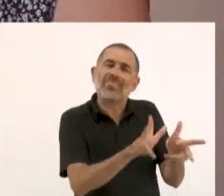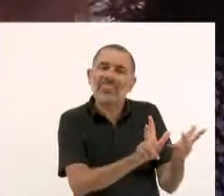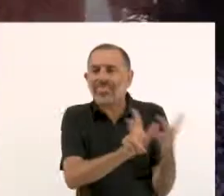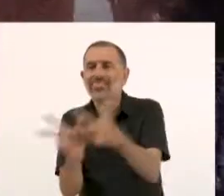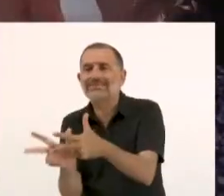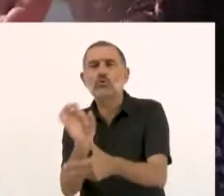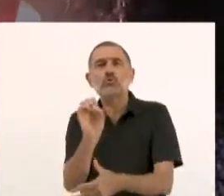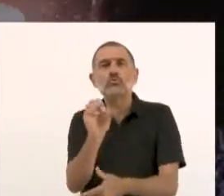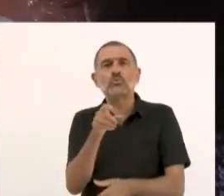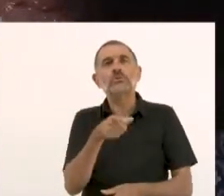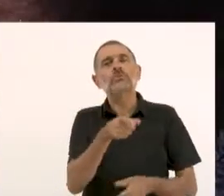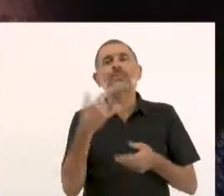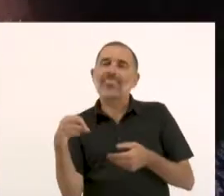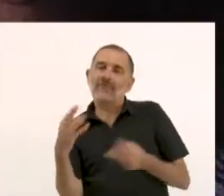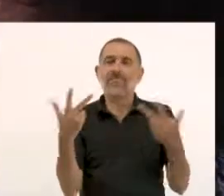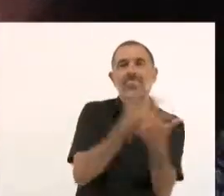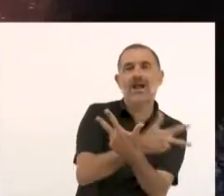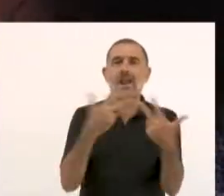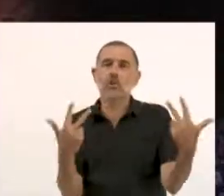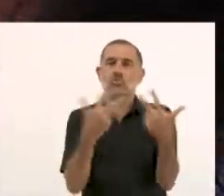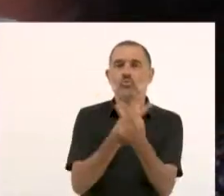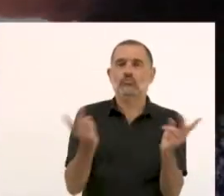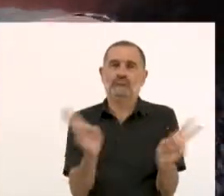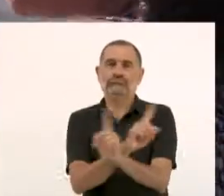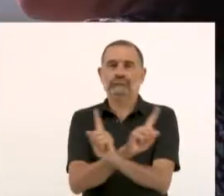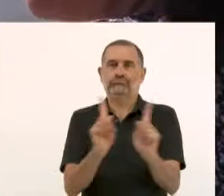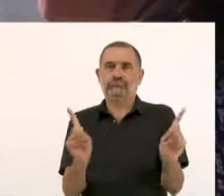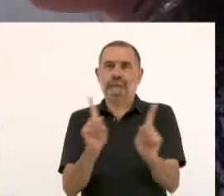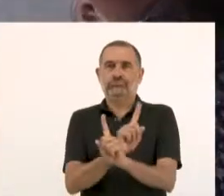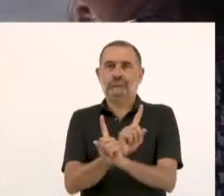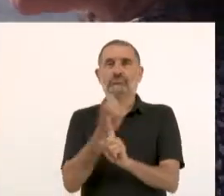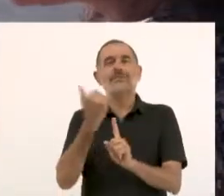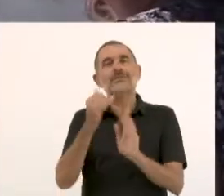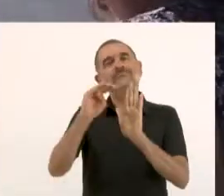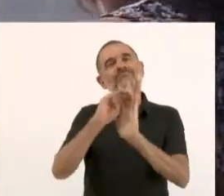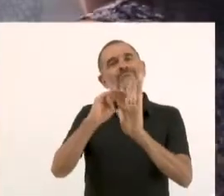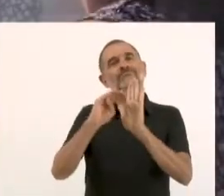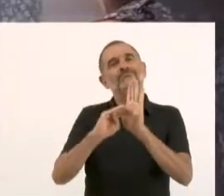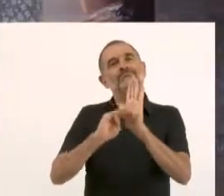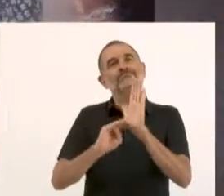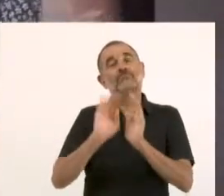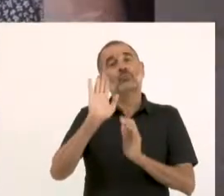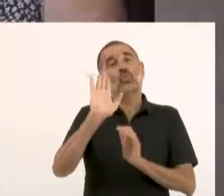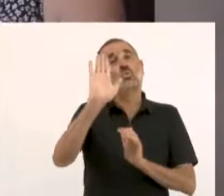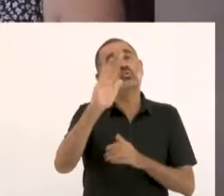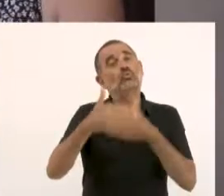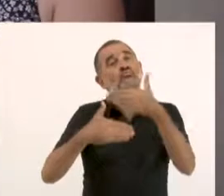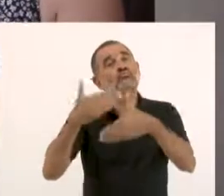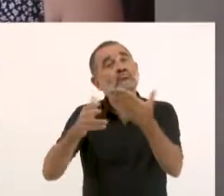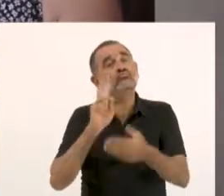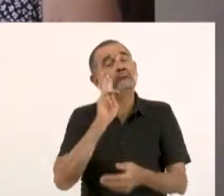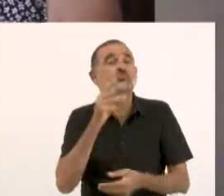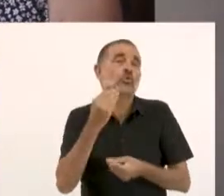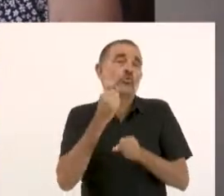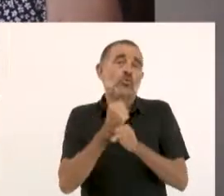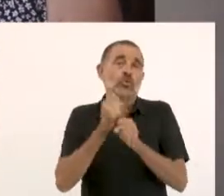diálogos o la agenda futuro que nos debemos. Es un trabajo que, digamos, no tiene precedentes, ninguno tiene una